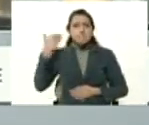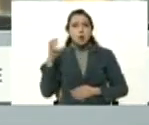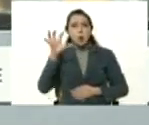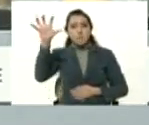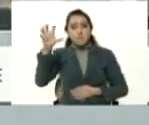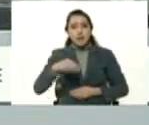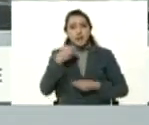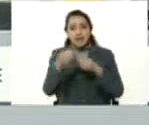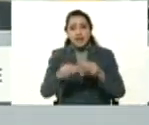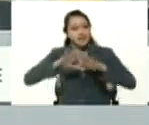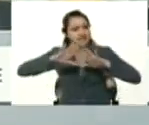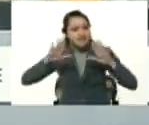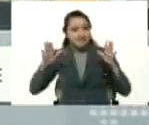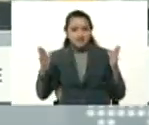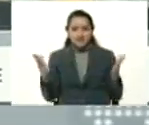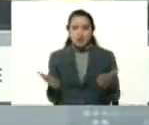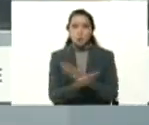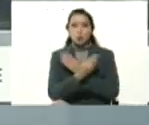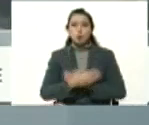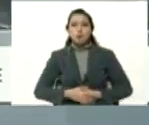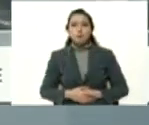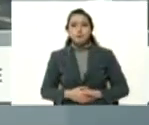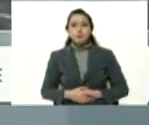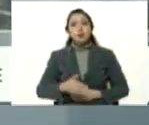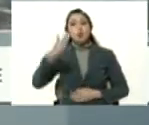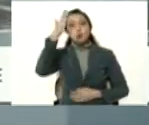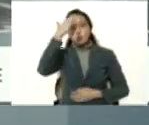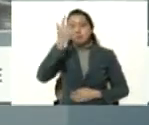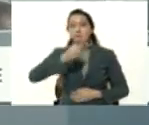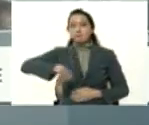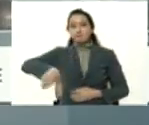país del mundo, lo saben.